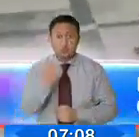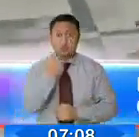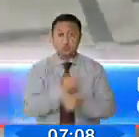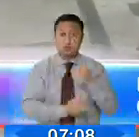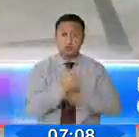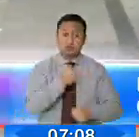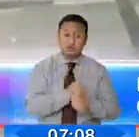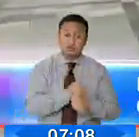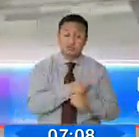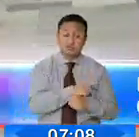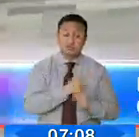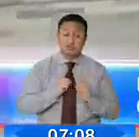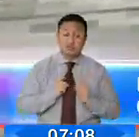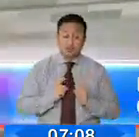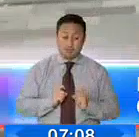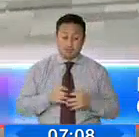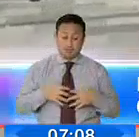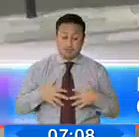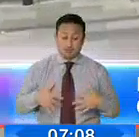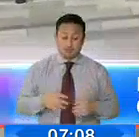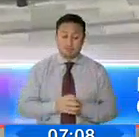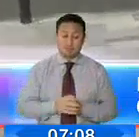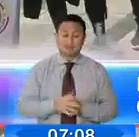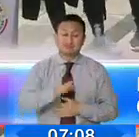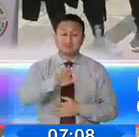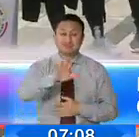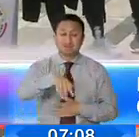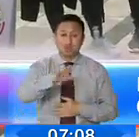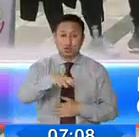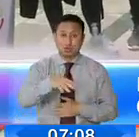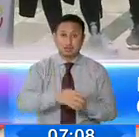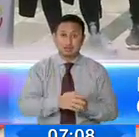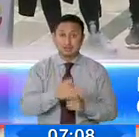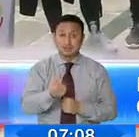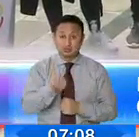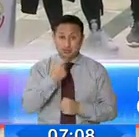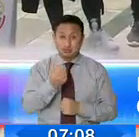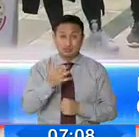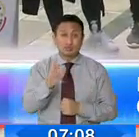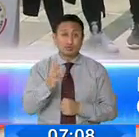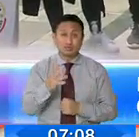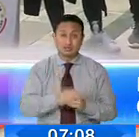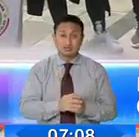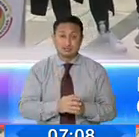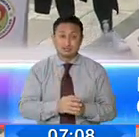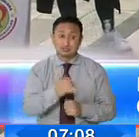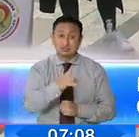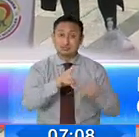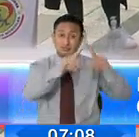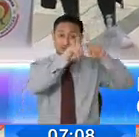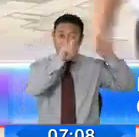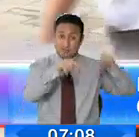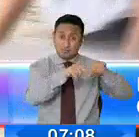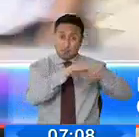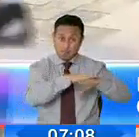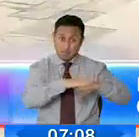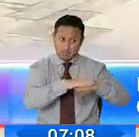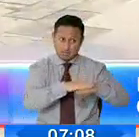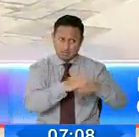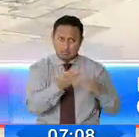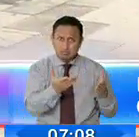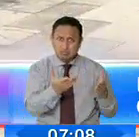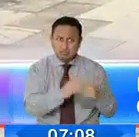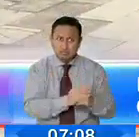detectaron metástasis. Asegura que desde hace 5 meses no ha podido conseguir sus medicinas que constan en el cuadro básico, además de que